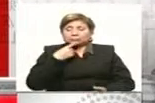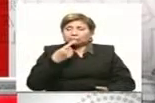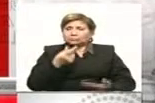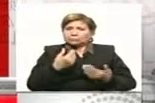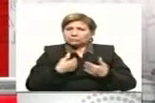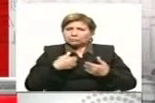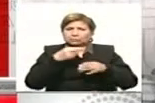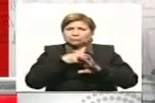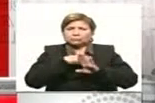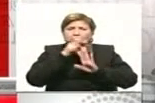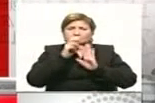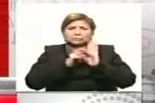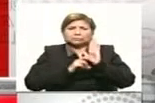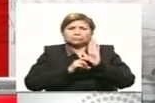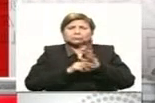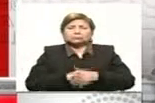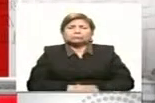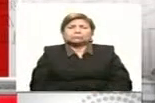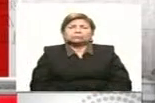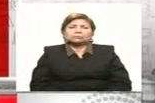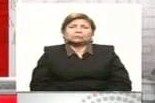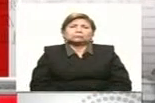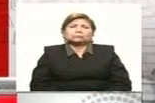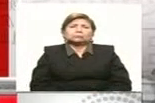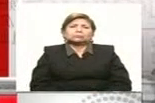un proyecto, señor ministro,